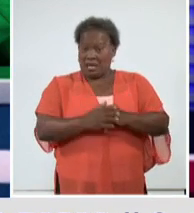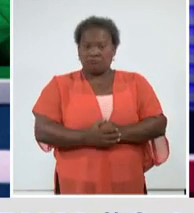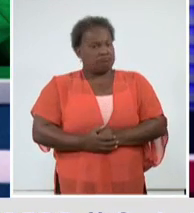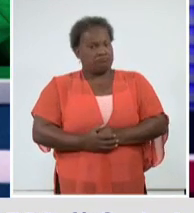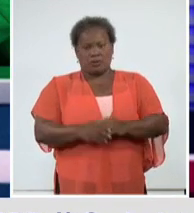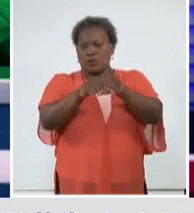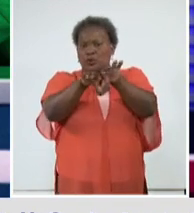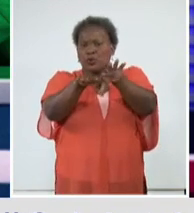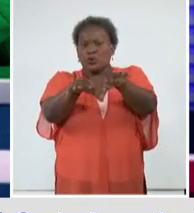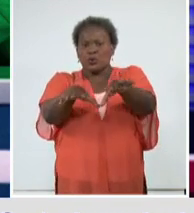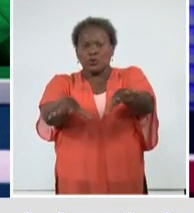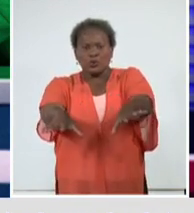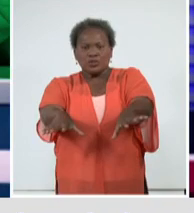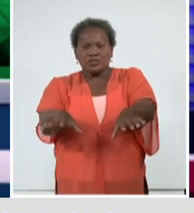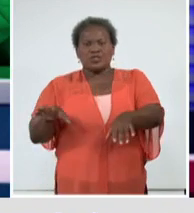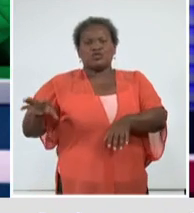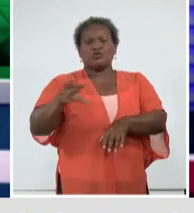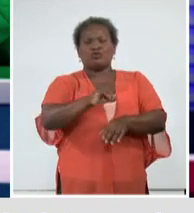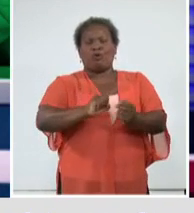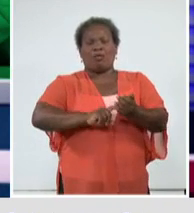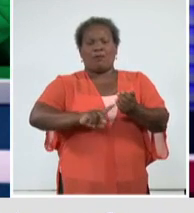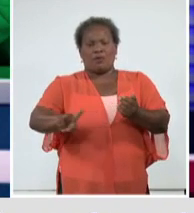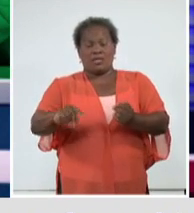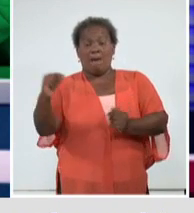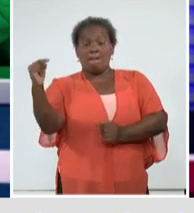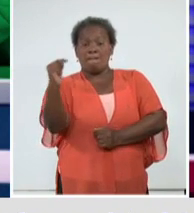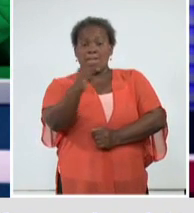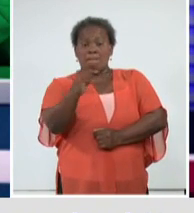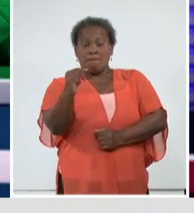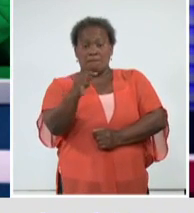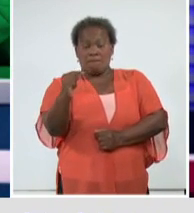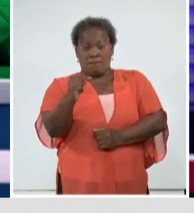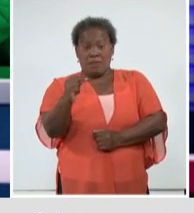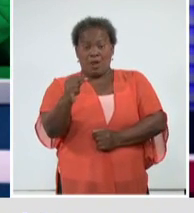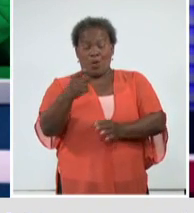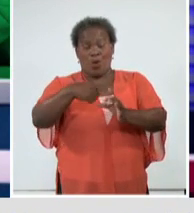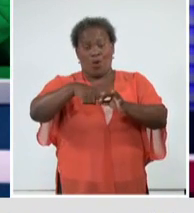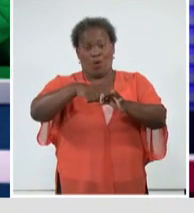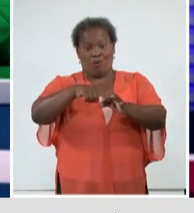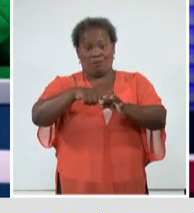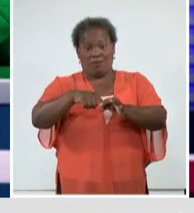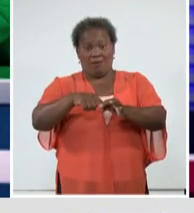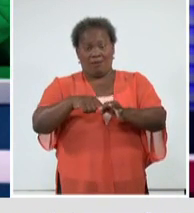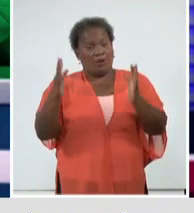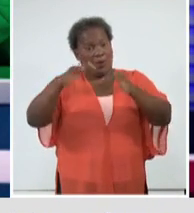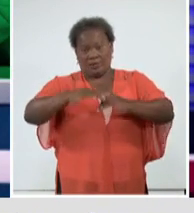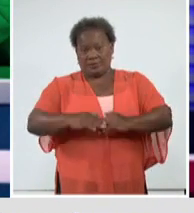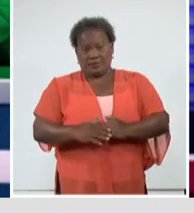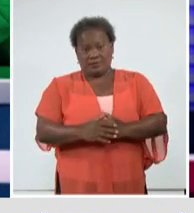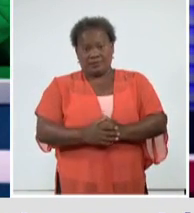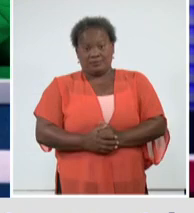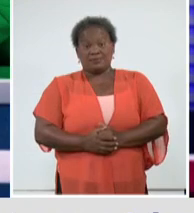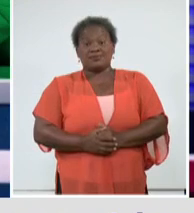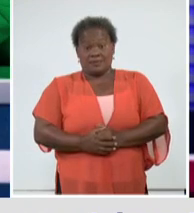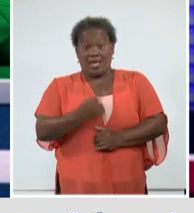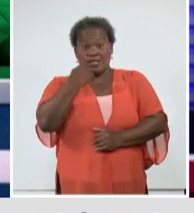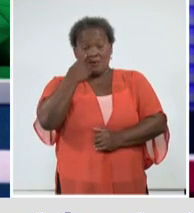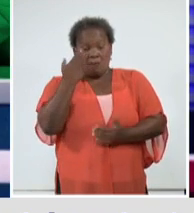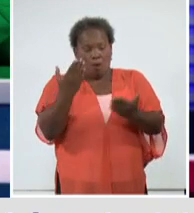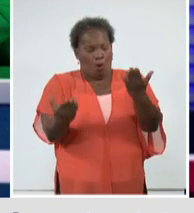en todo el territorio nacional, excepto en el municipio especial Isla de la Juventud. Dicho así,